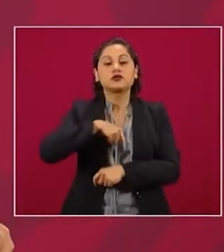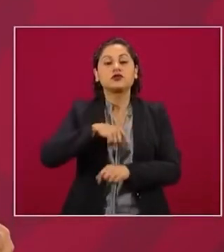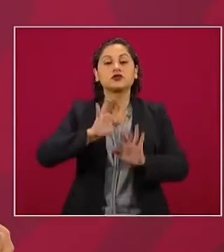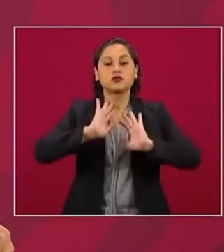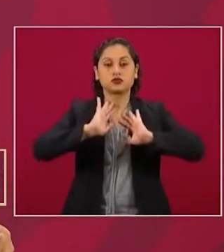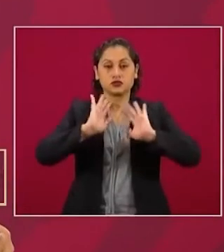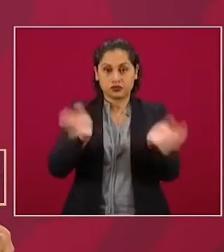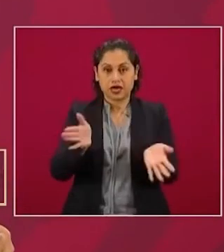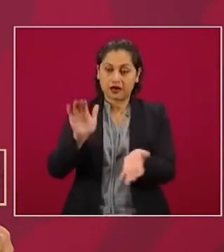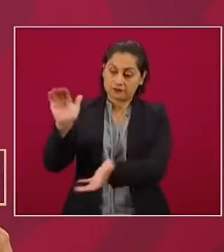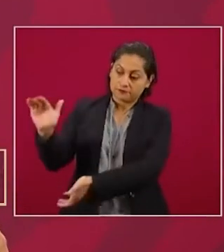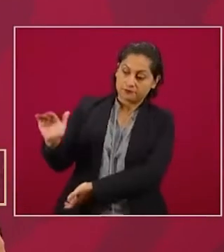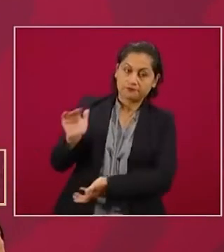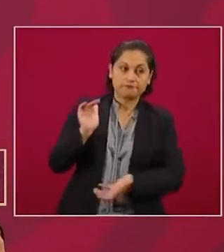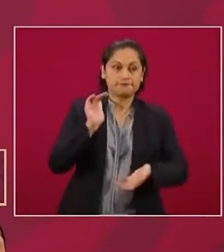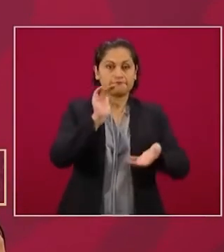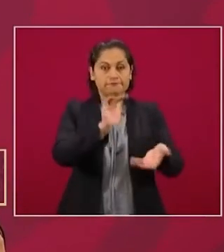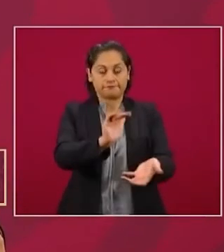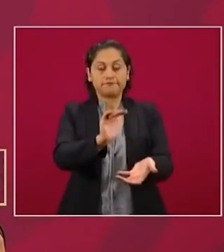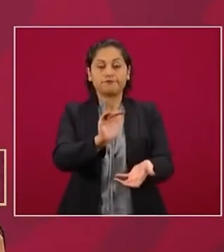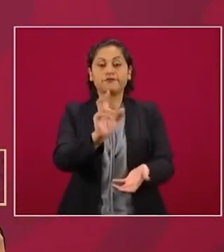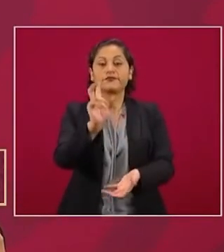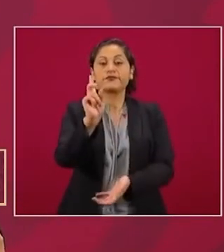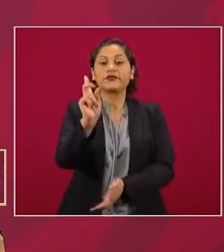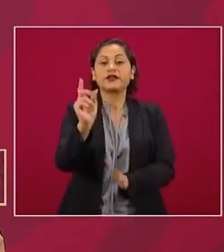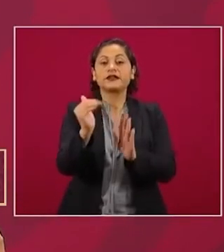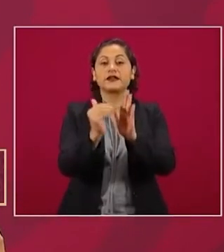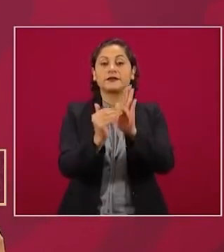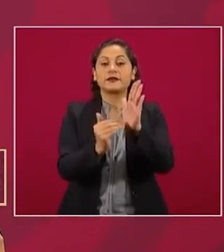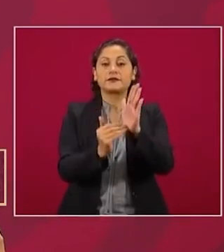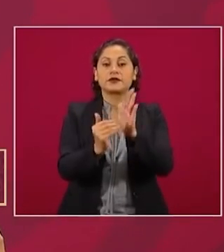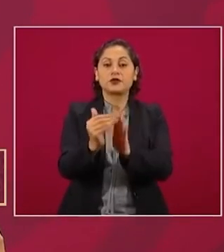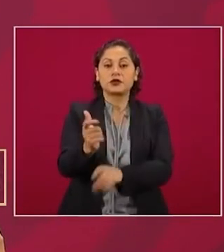más de 30,000 millones de pesos de anticipos